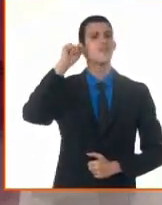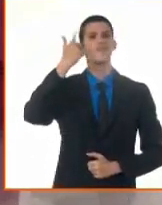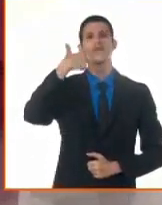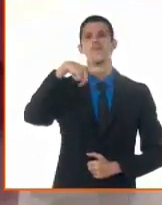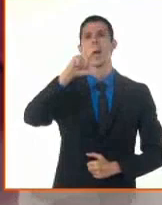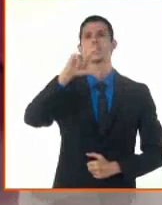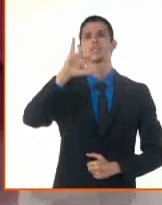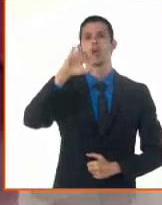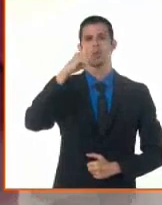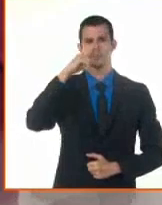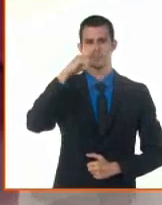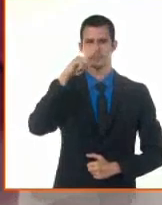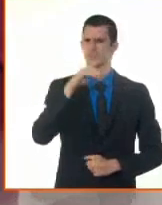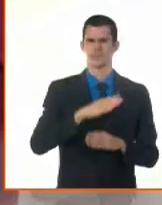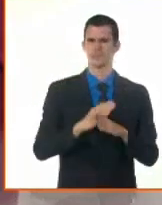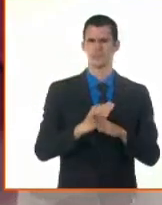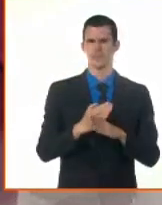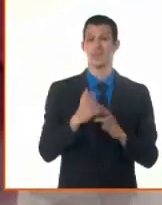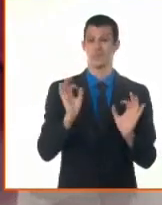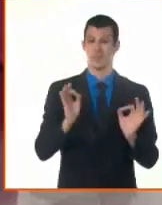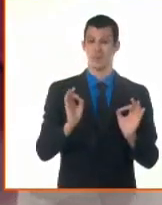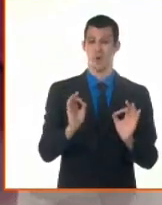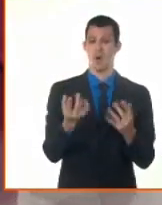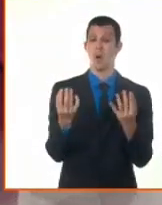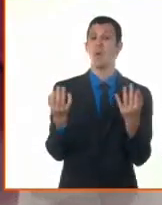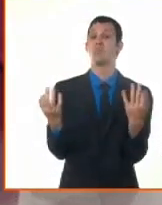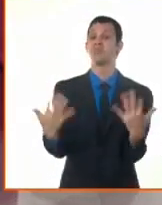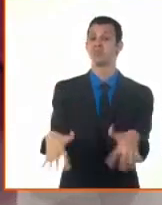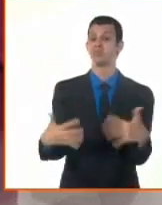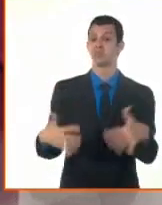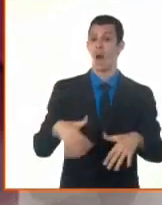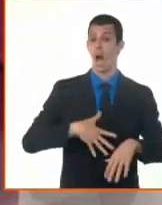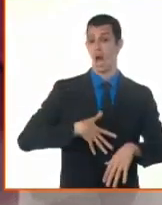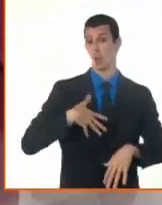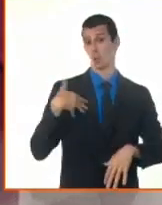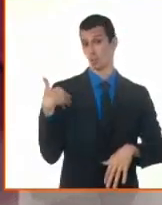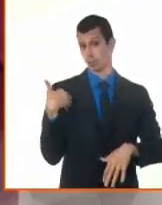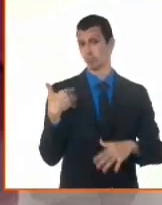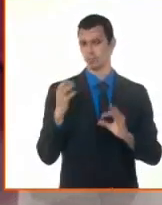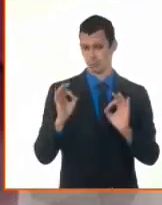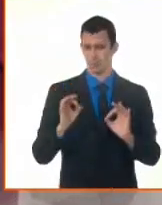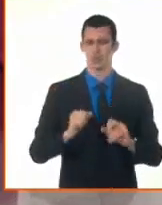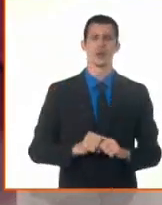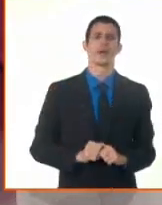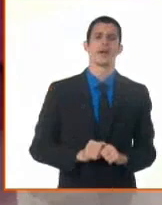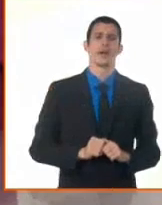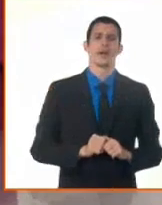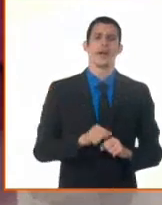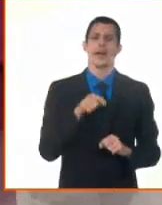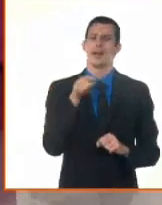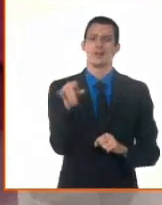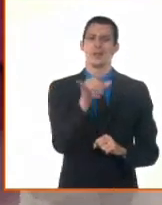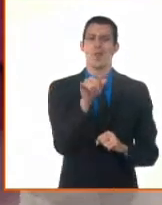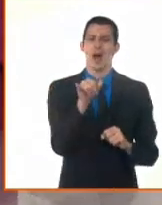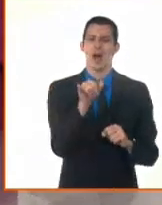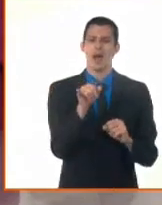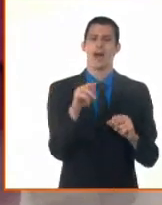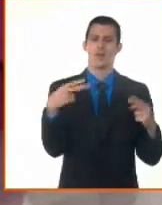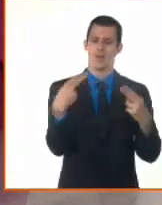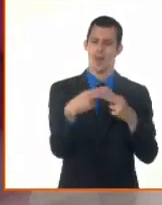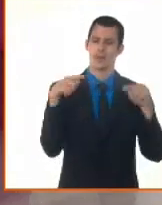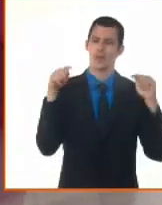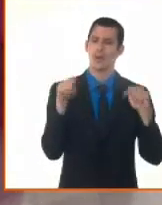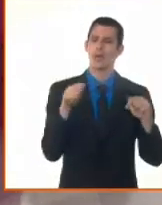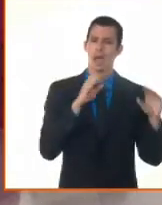que parte por reconocer que hay que que tiene que existir a nivel internacional un sistema financiero más justo